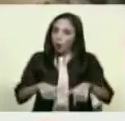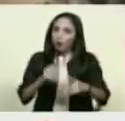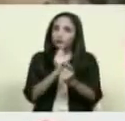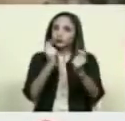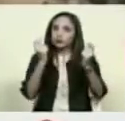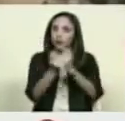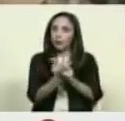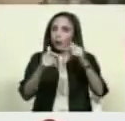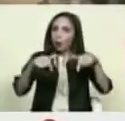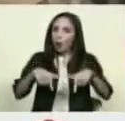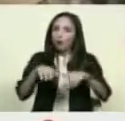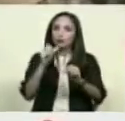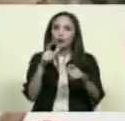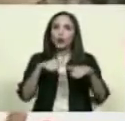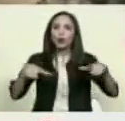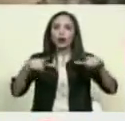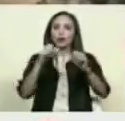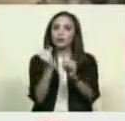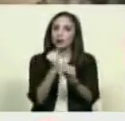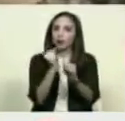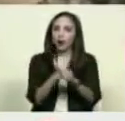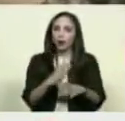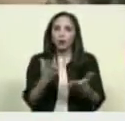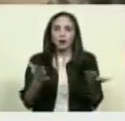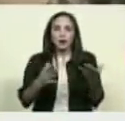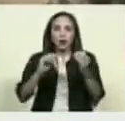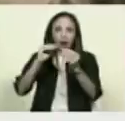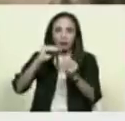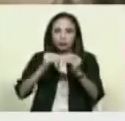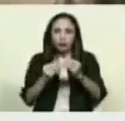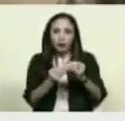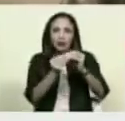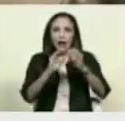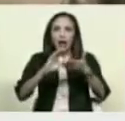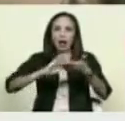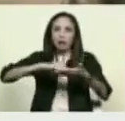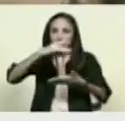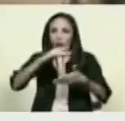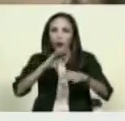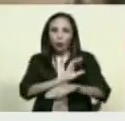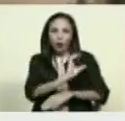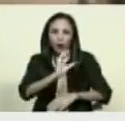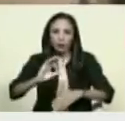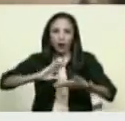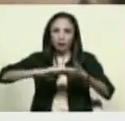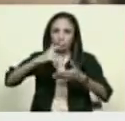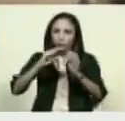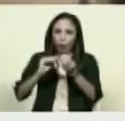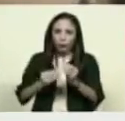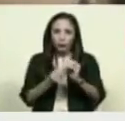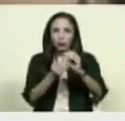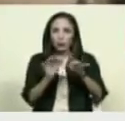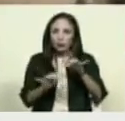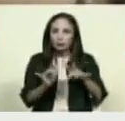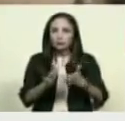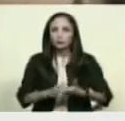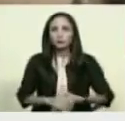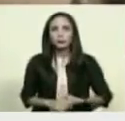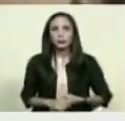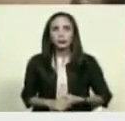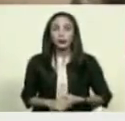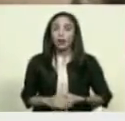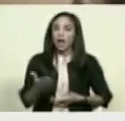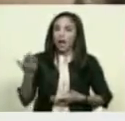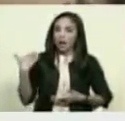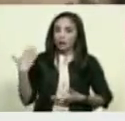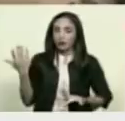tecnología. Se parece mucho lo que usted decía a algo que estamos utilizando, también el contraste de Miranda. Mientras el